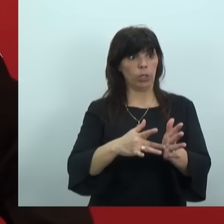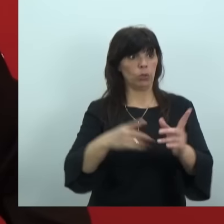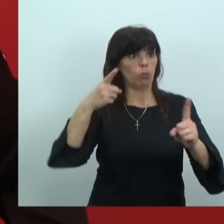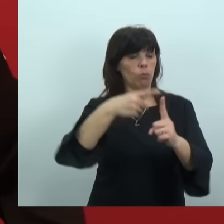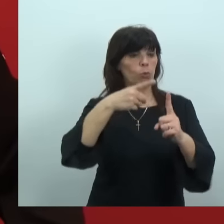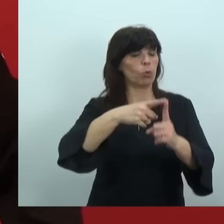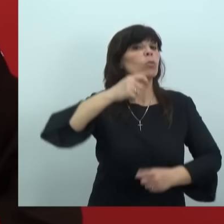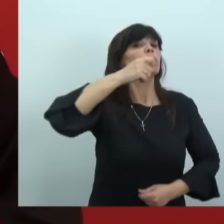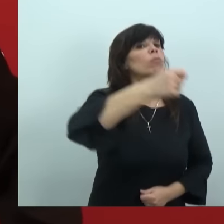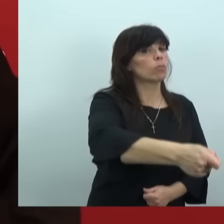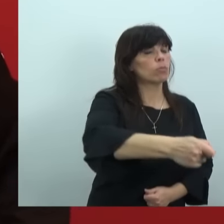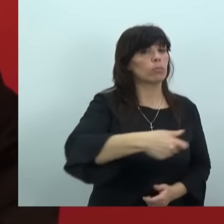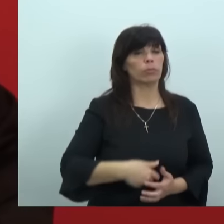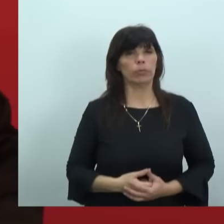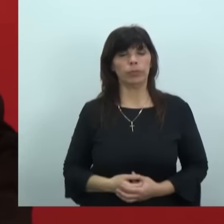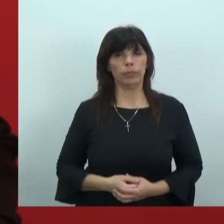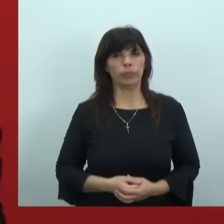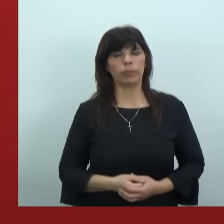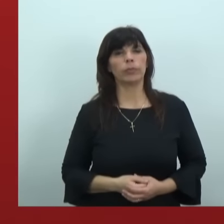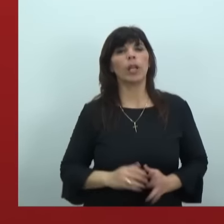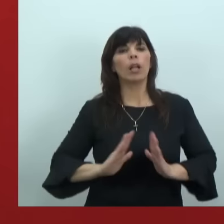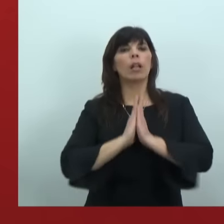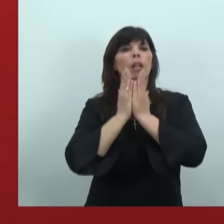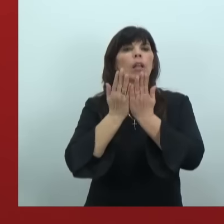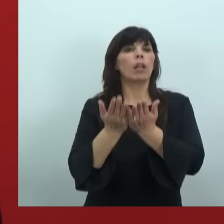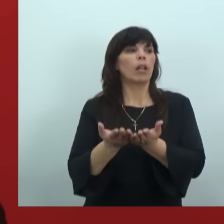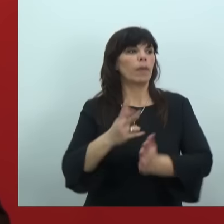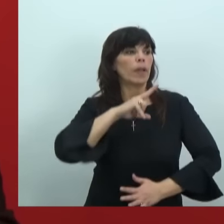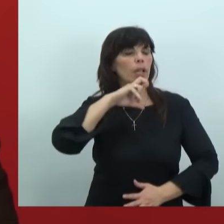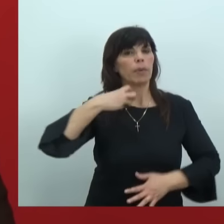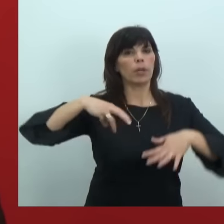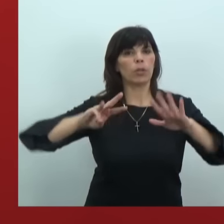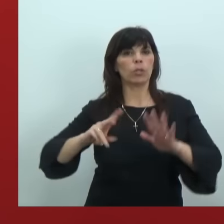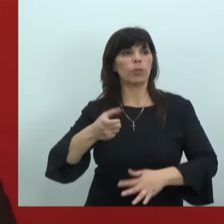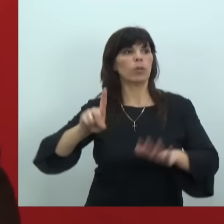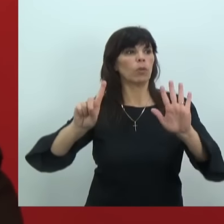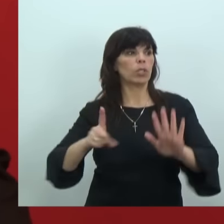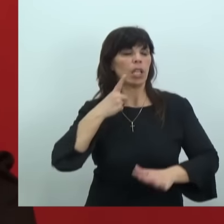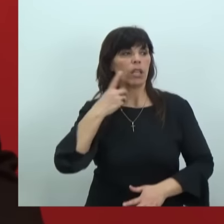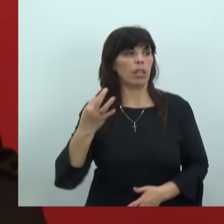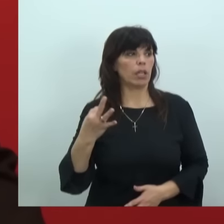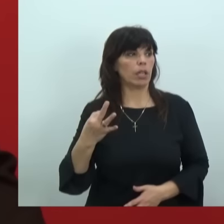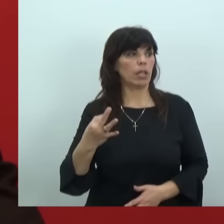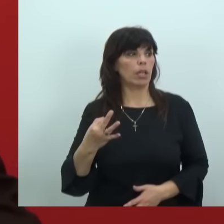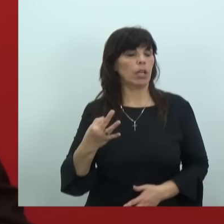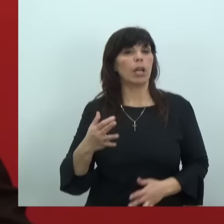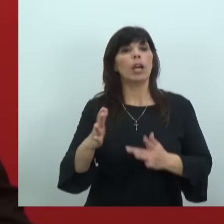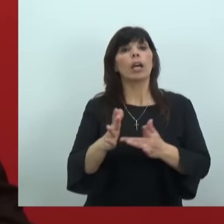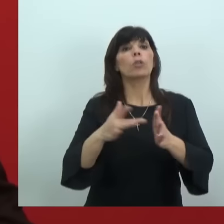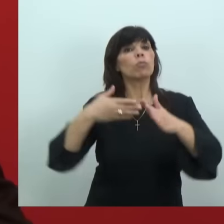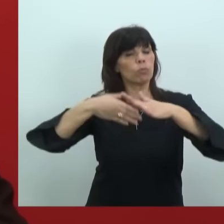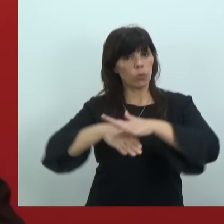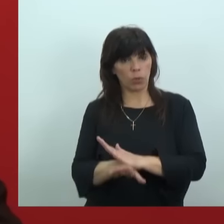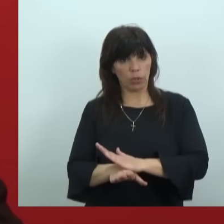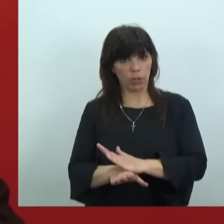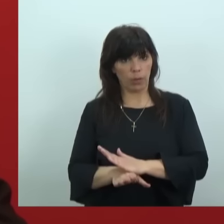propósito. ¿Sabe lo que dice la Biblia? En Hebreos 8, versículo 6, que a través de Jesucristo, oye lo que dice,